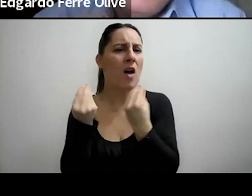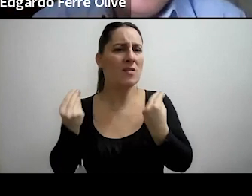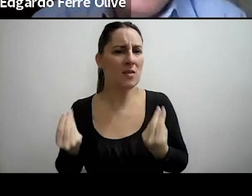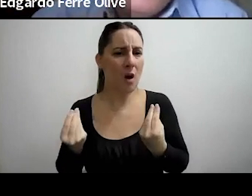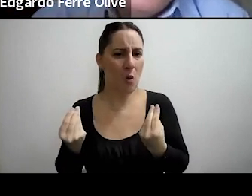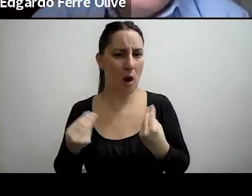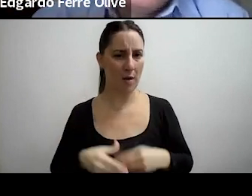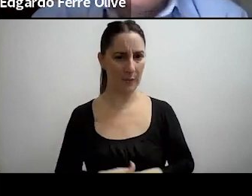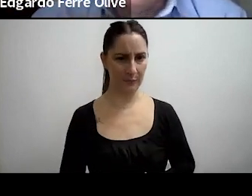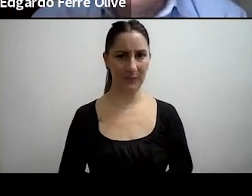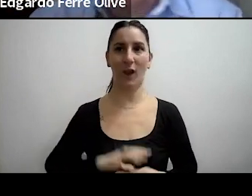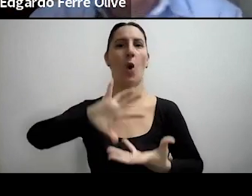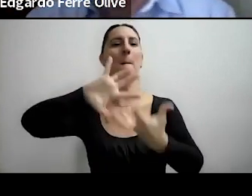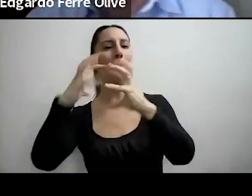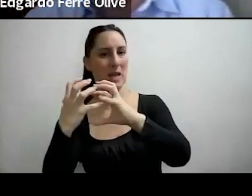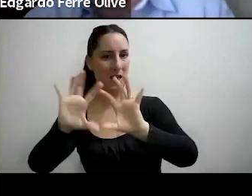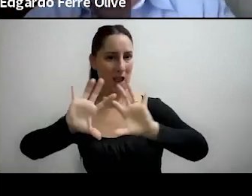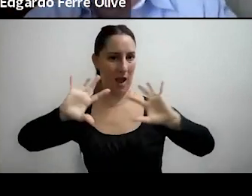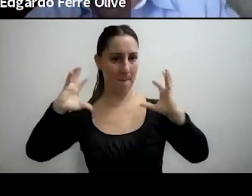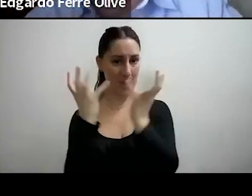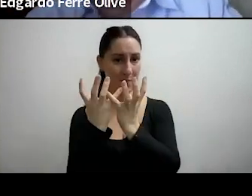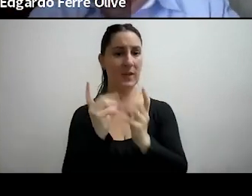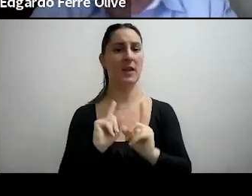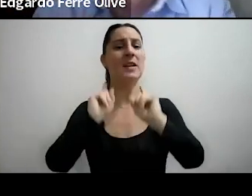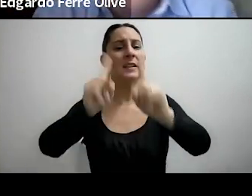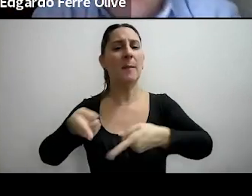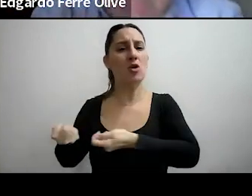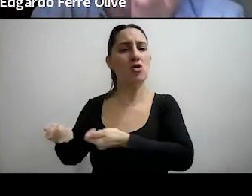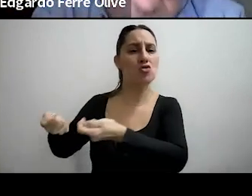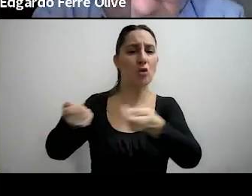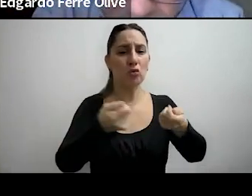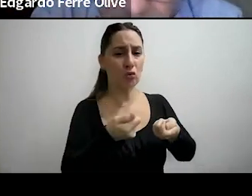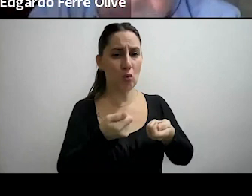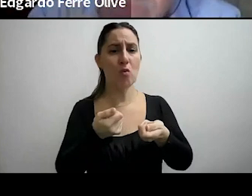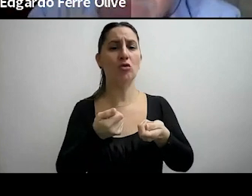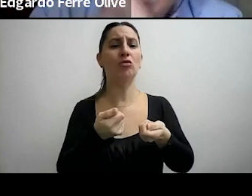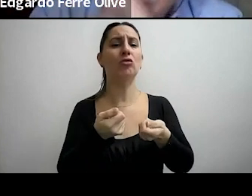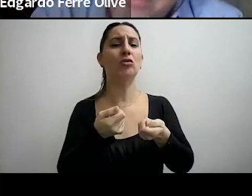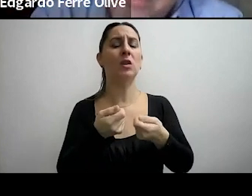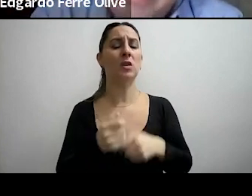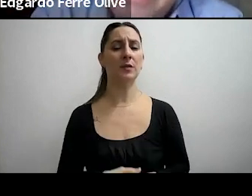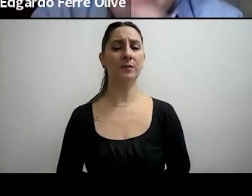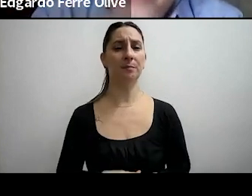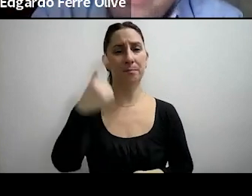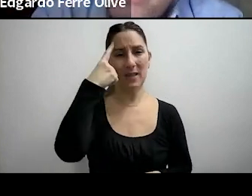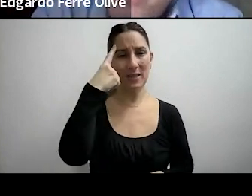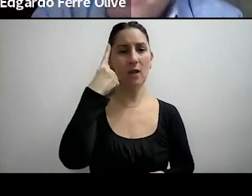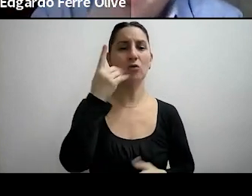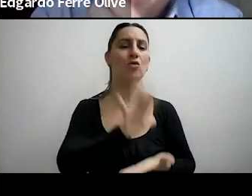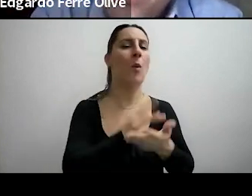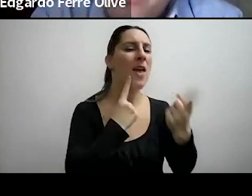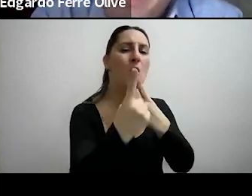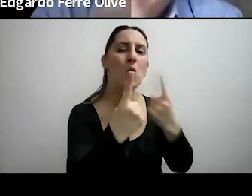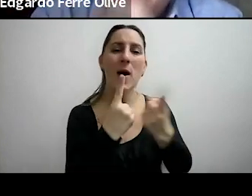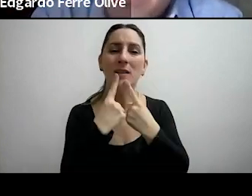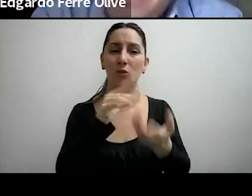ambiente. Sobre los consumos también, ahí lo importante del consumo, hay que tener en cuenta siempre que yo afecto un impuesto ambiental sobre consumo